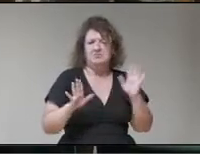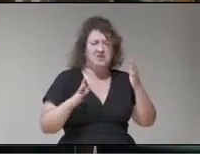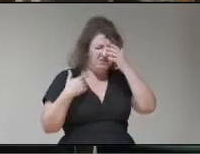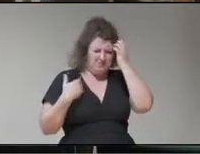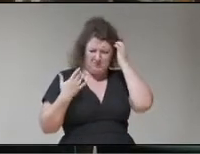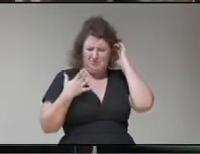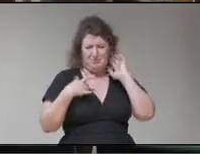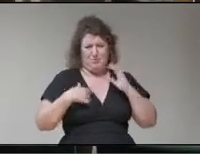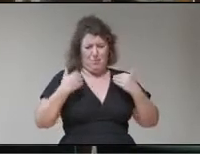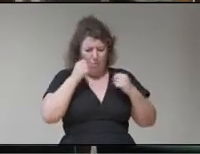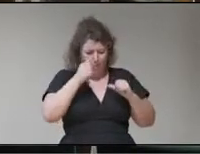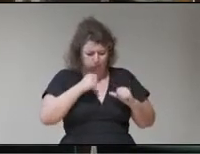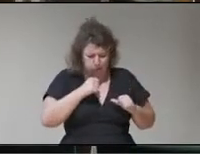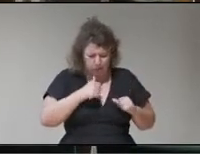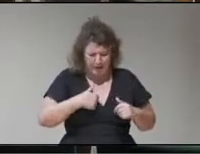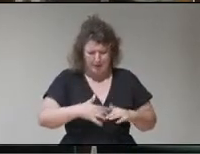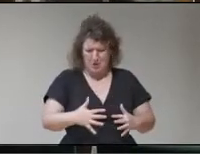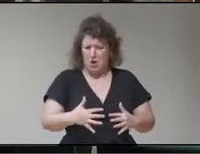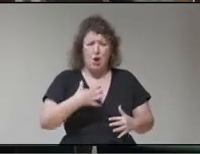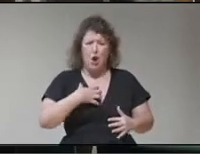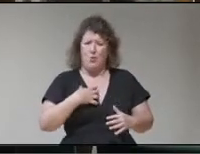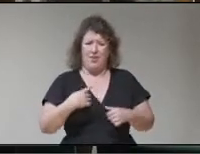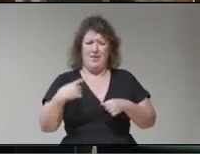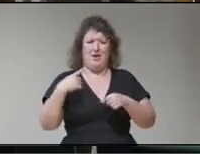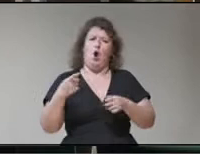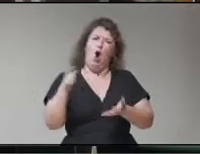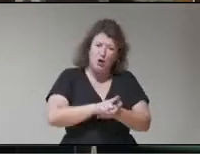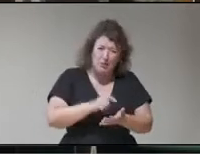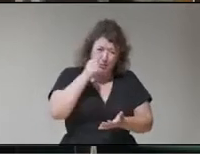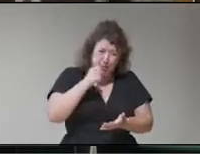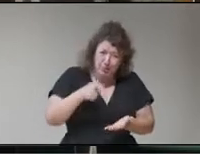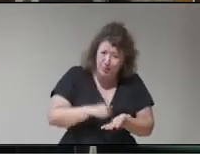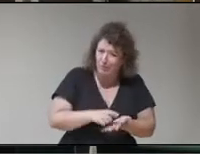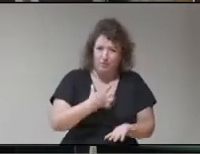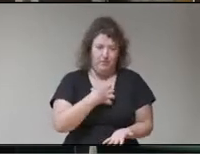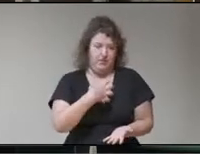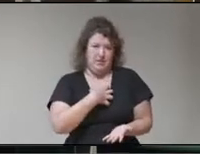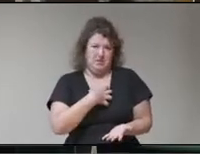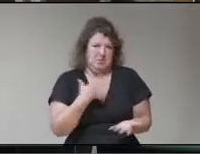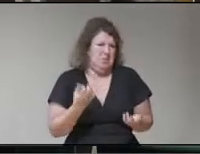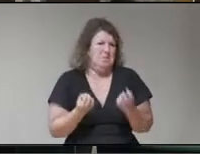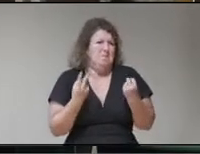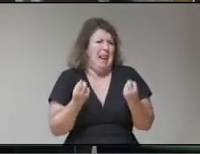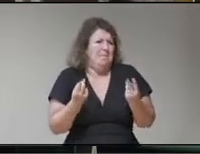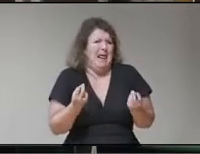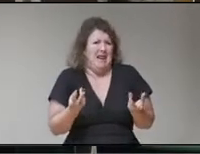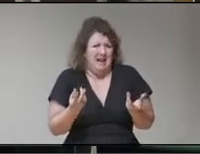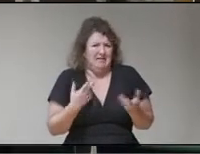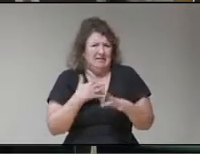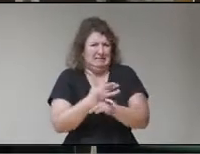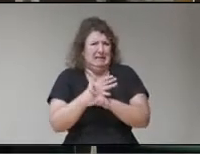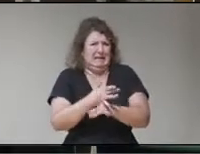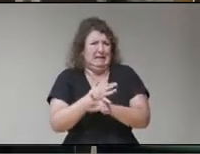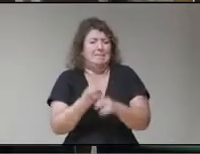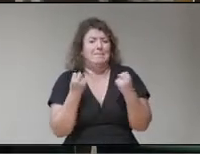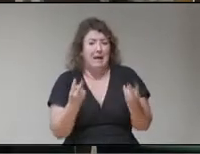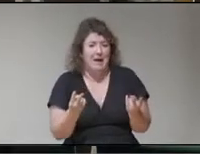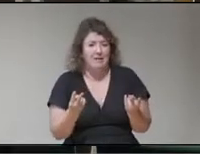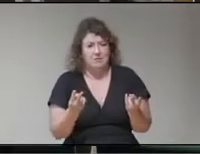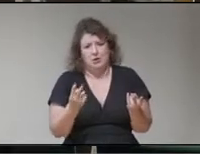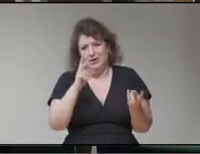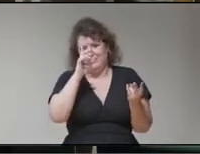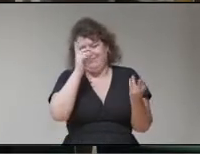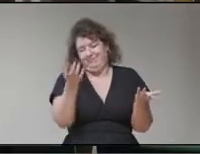sentido. Tú, si ya estás preñada, no te puedes repreñar. Por lo tanto, ¿para qué vas a seguir manteniendo relaciones? Pues es